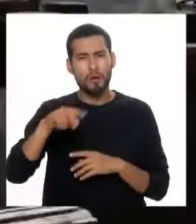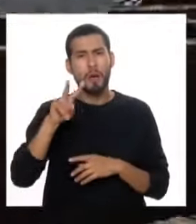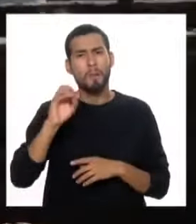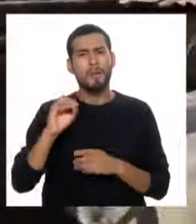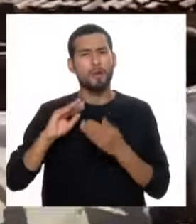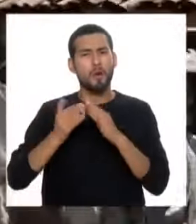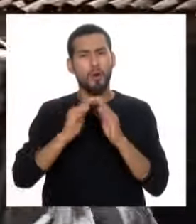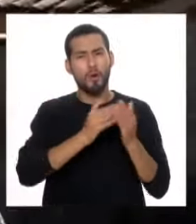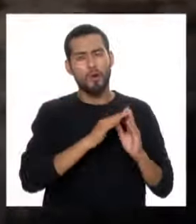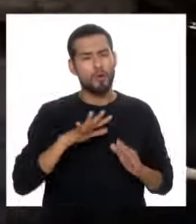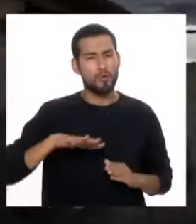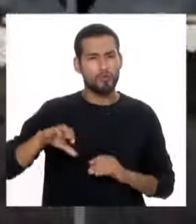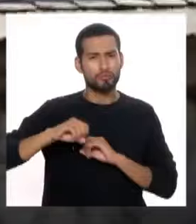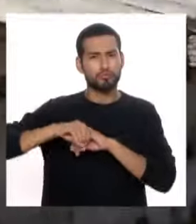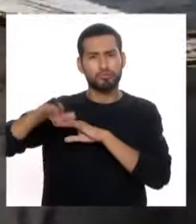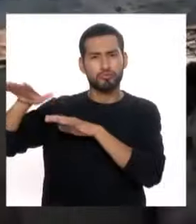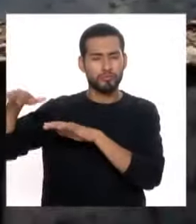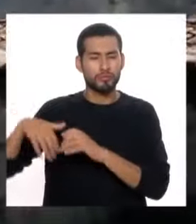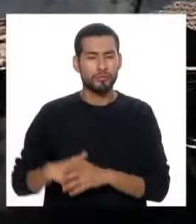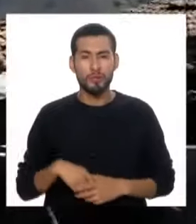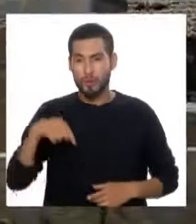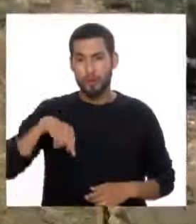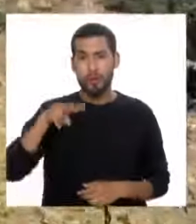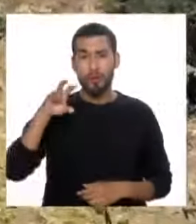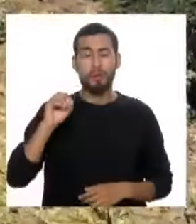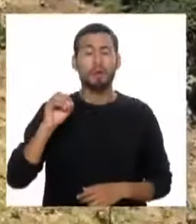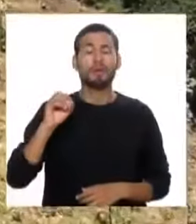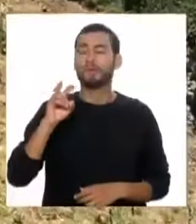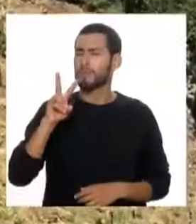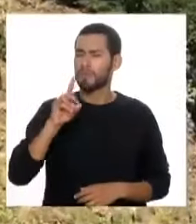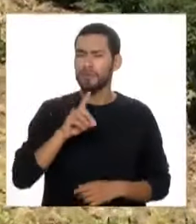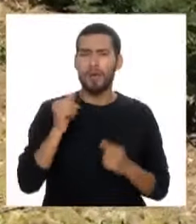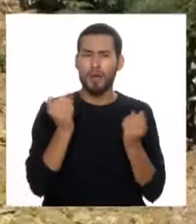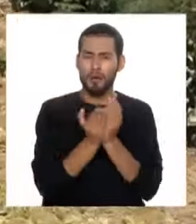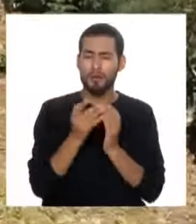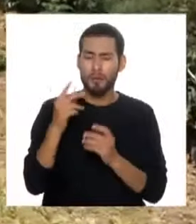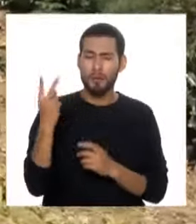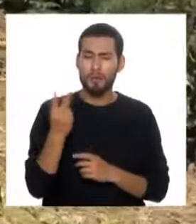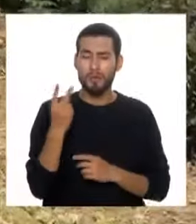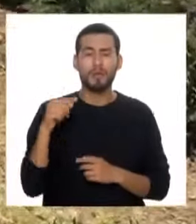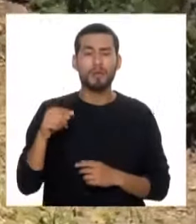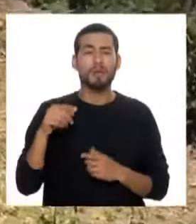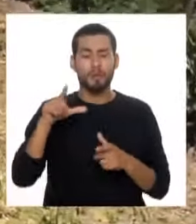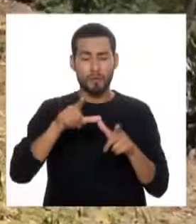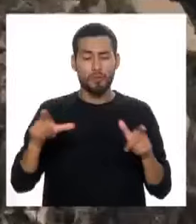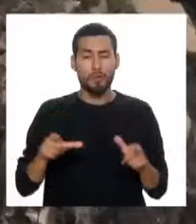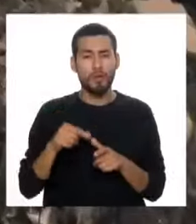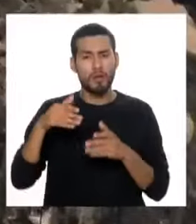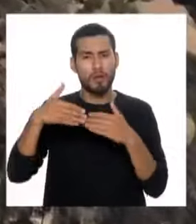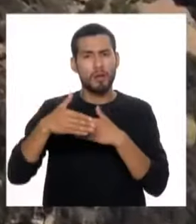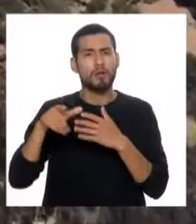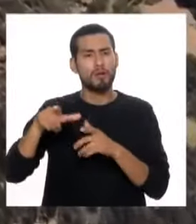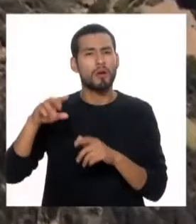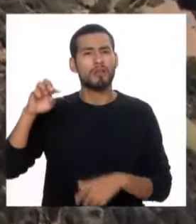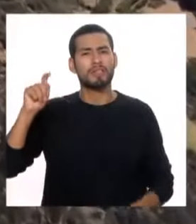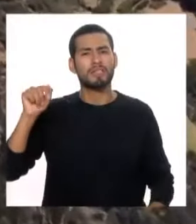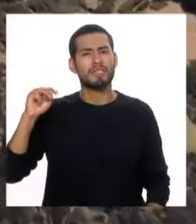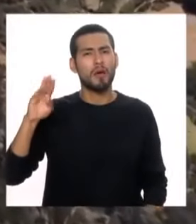comunidades rurales. Hoy viernes 21 de abril, el centro de atención será en el Tambo Pariac.